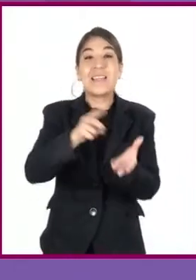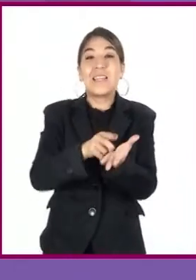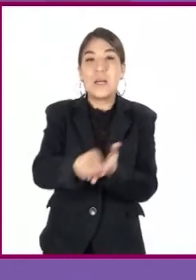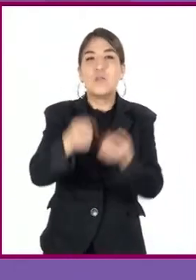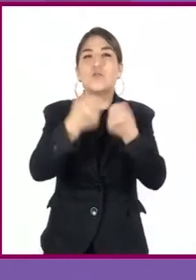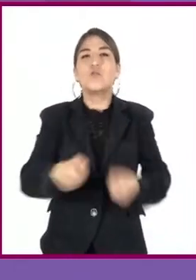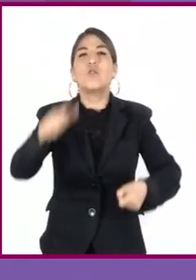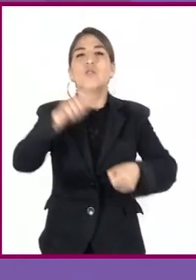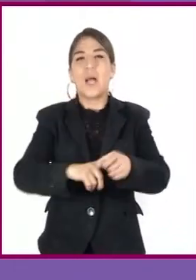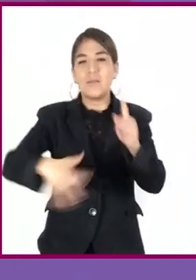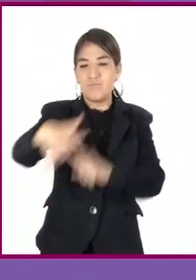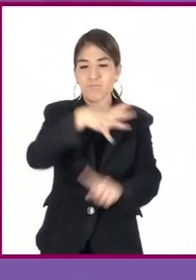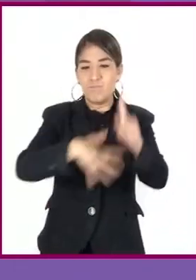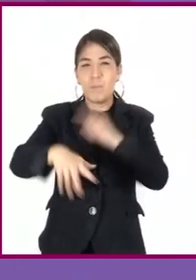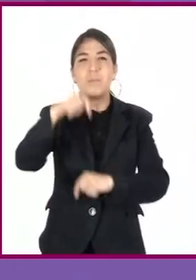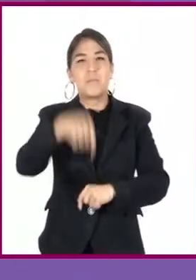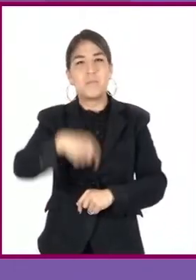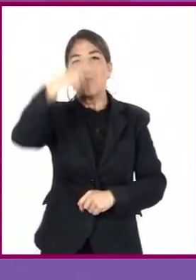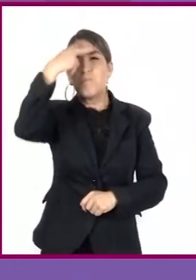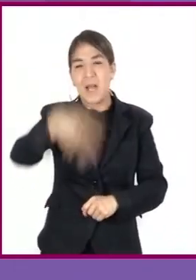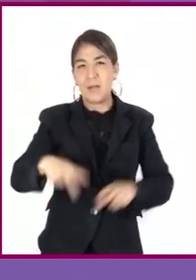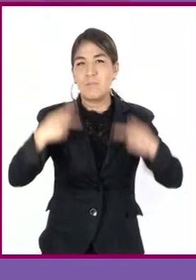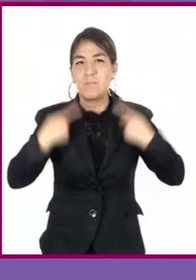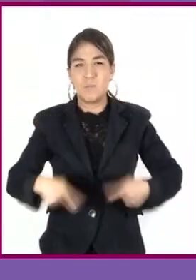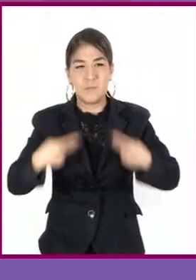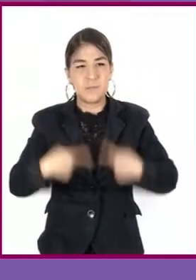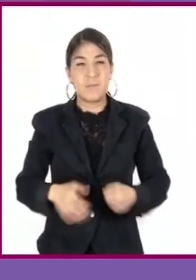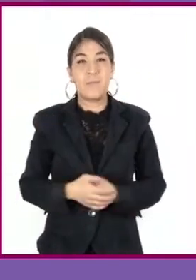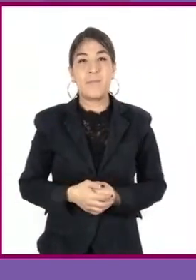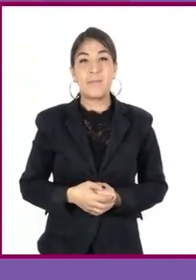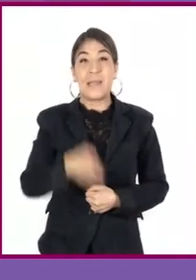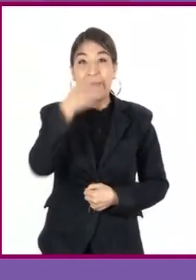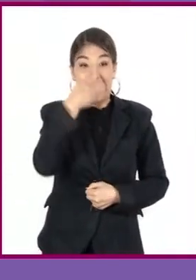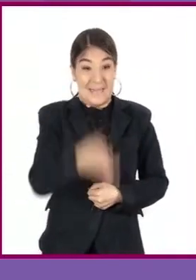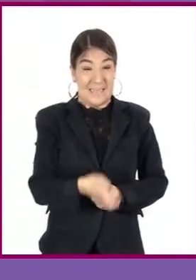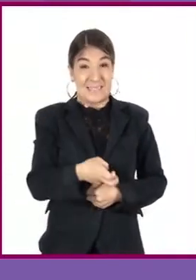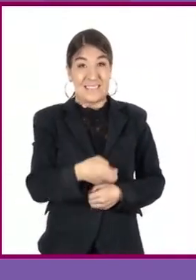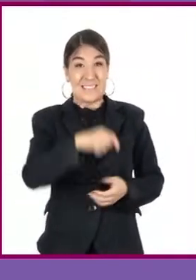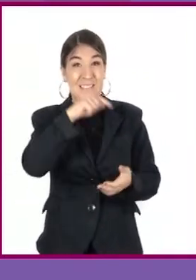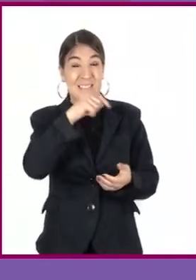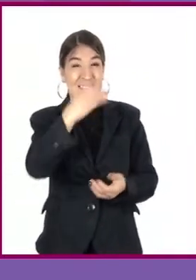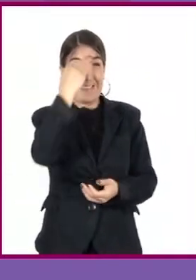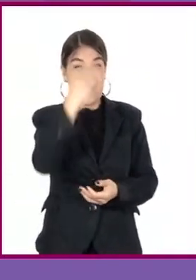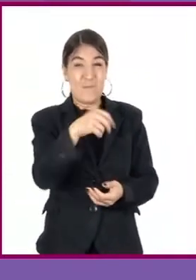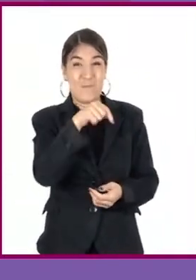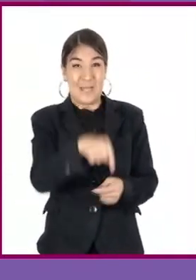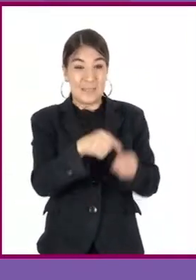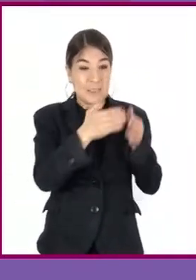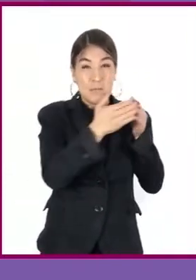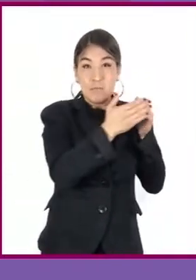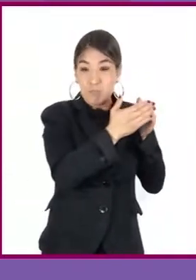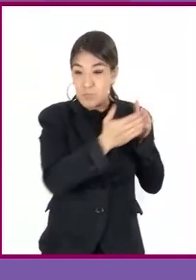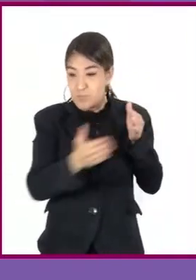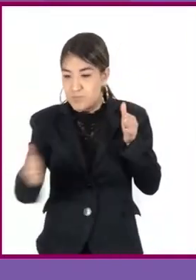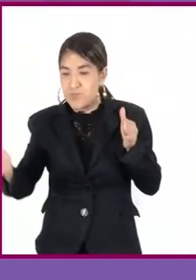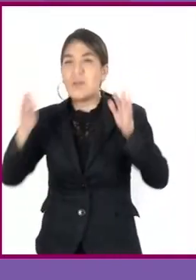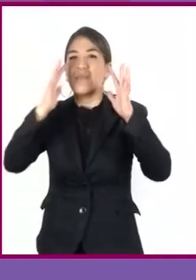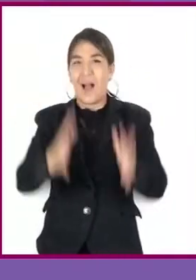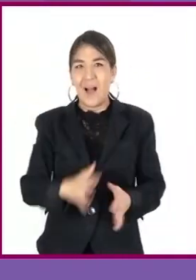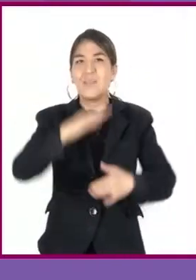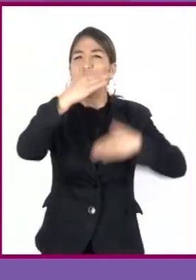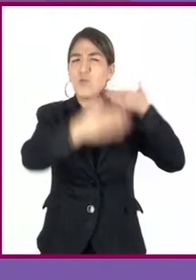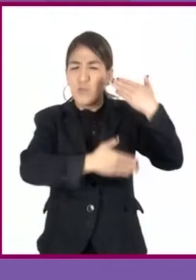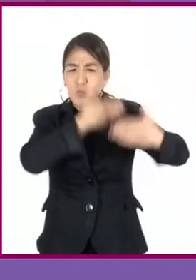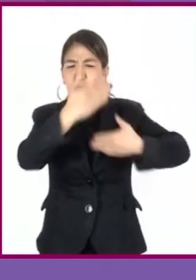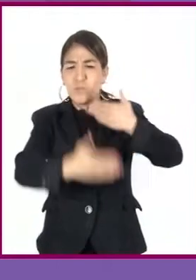sociales del pueblo mexicano. A partir de ese momento, comienza una nueva lucha,